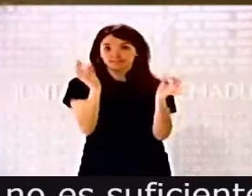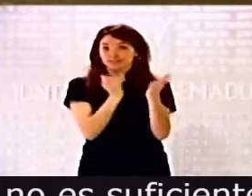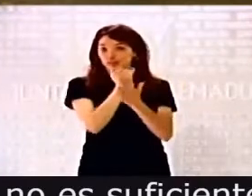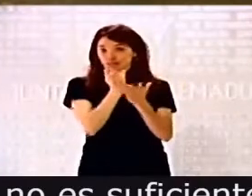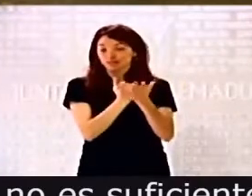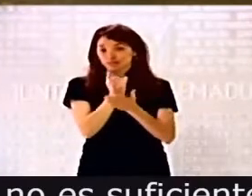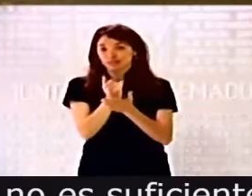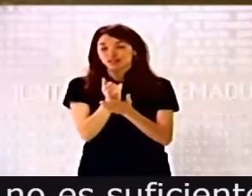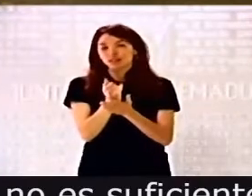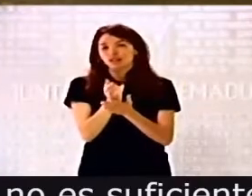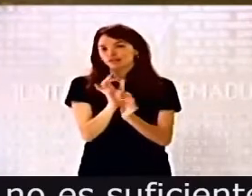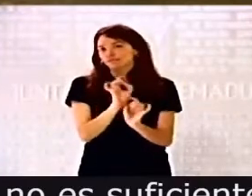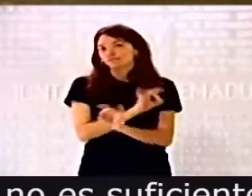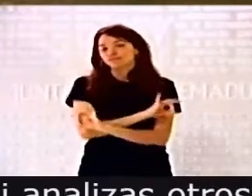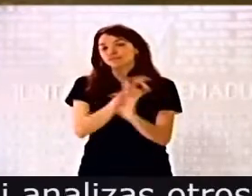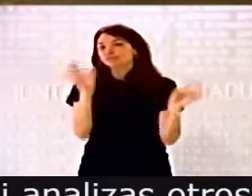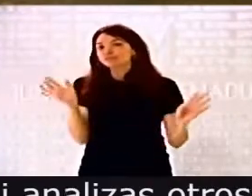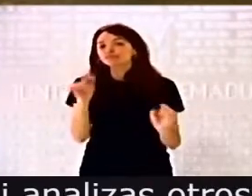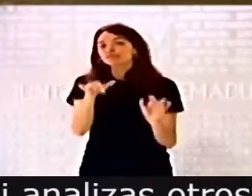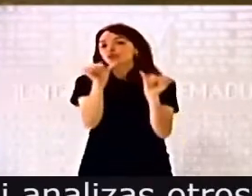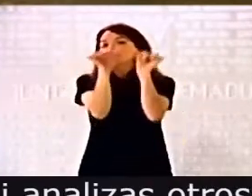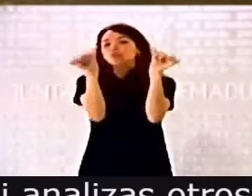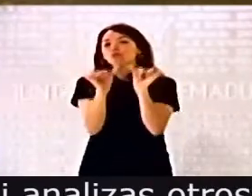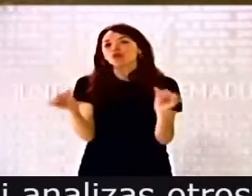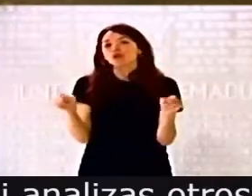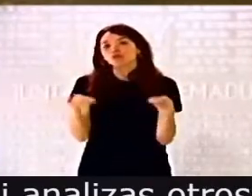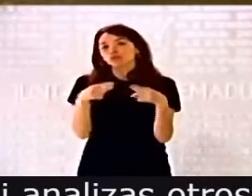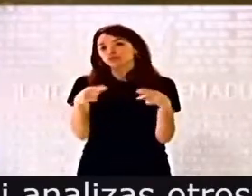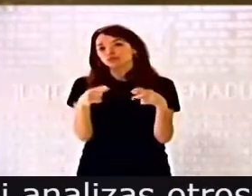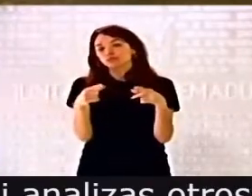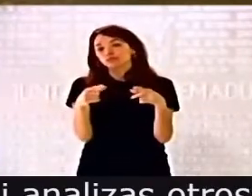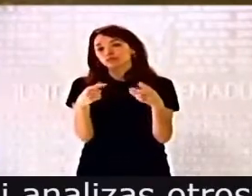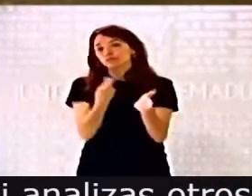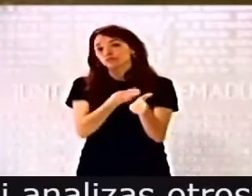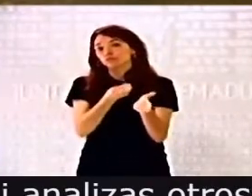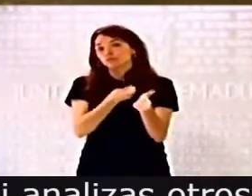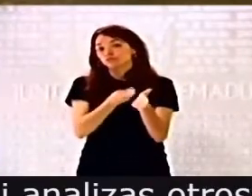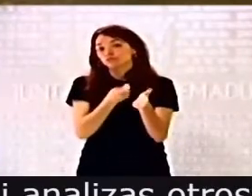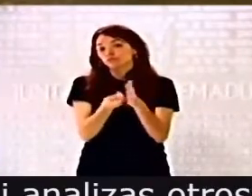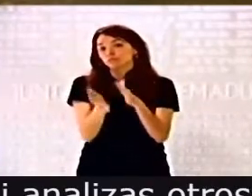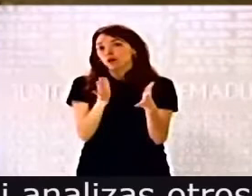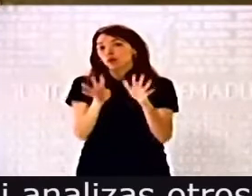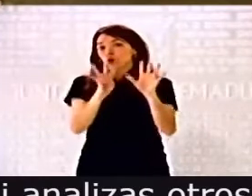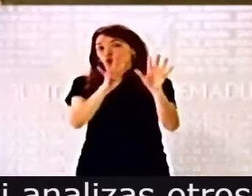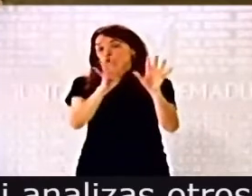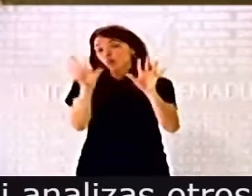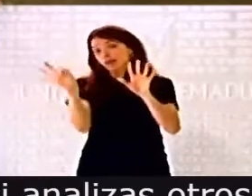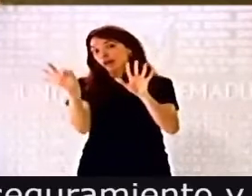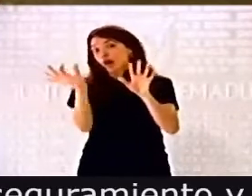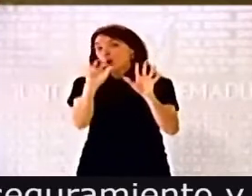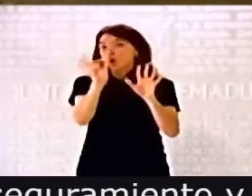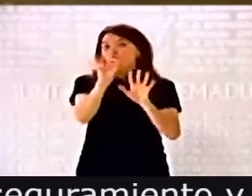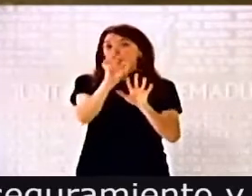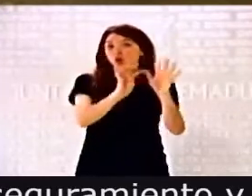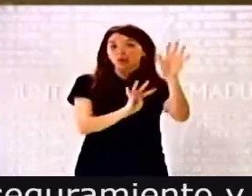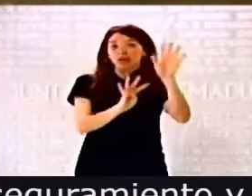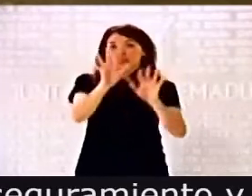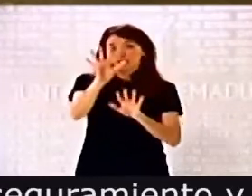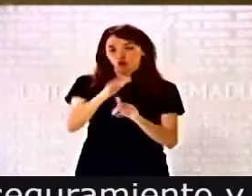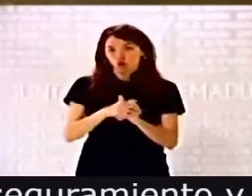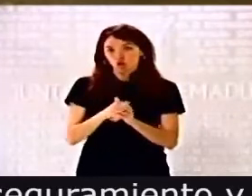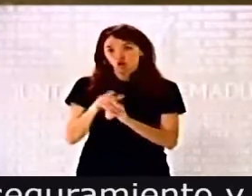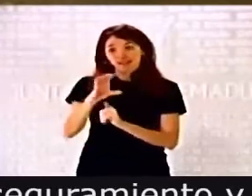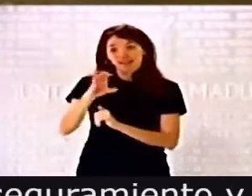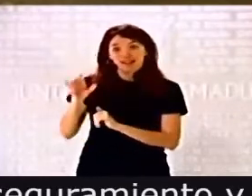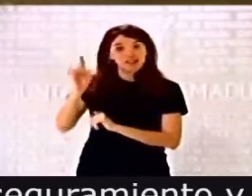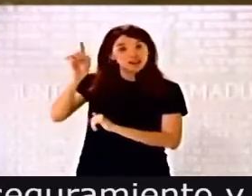luego el modelo de aseguramiento y el aseguramiento está en torno a un 90-95. En el norte de la provincia de Cáceres puedes